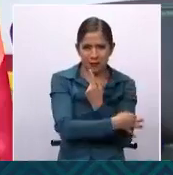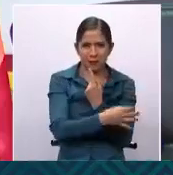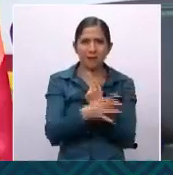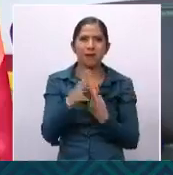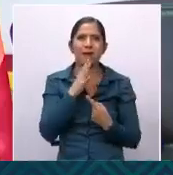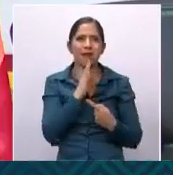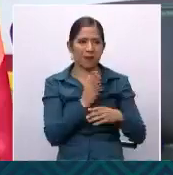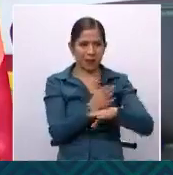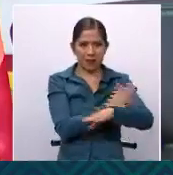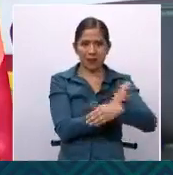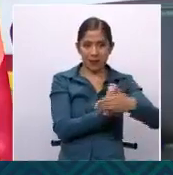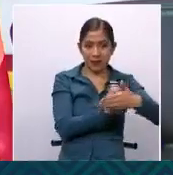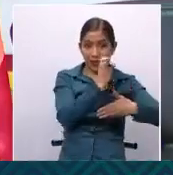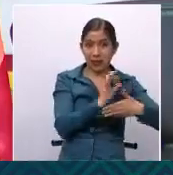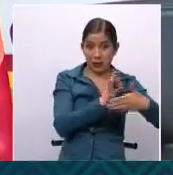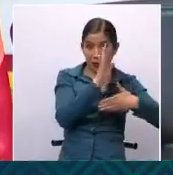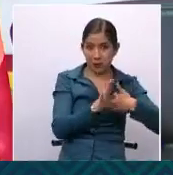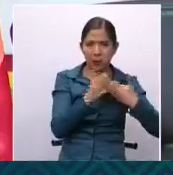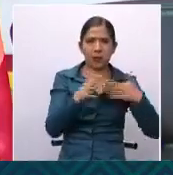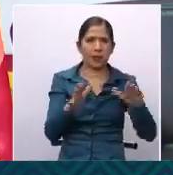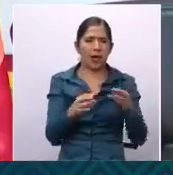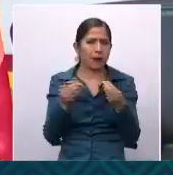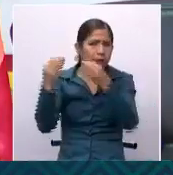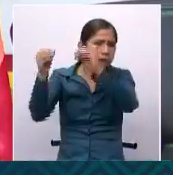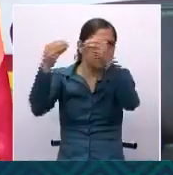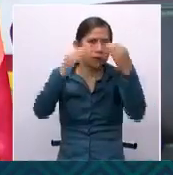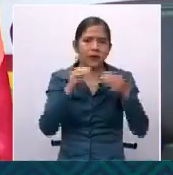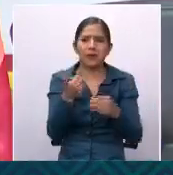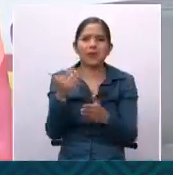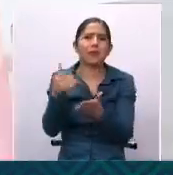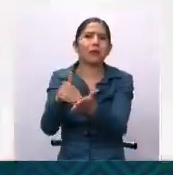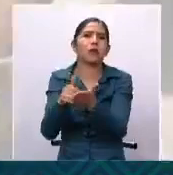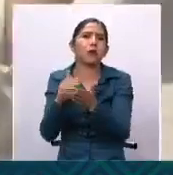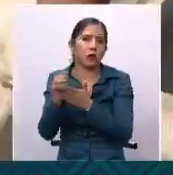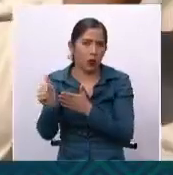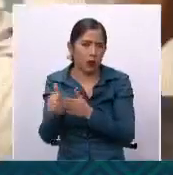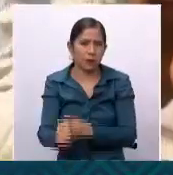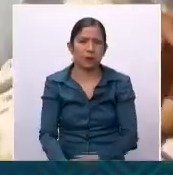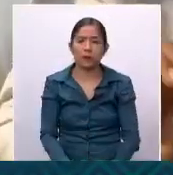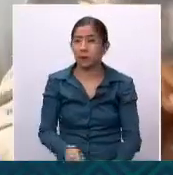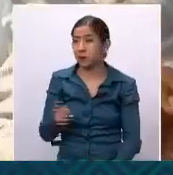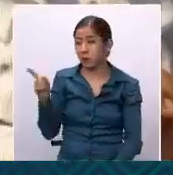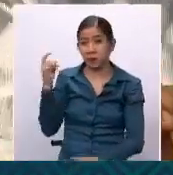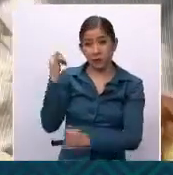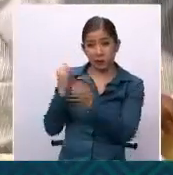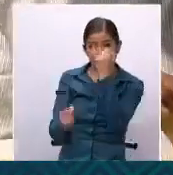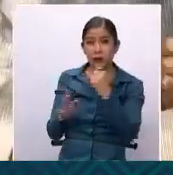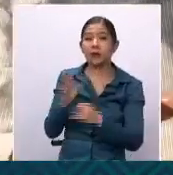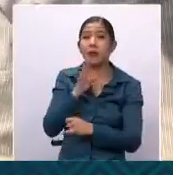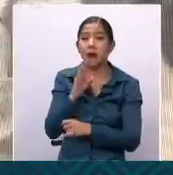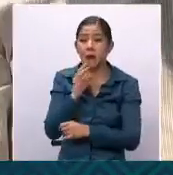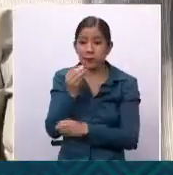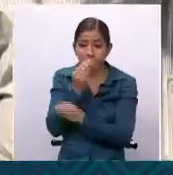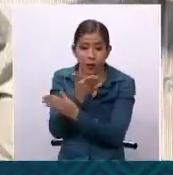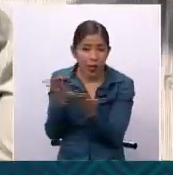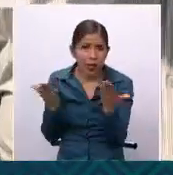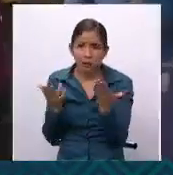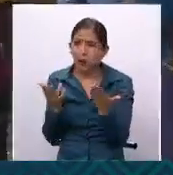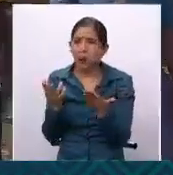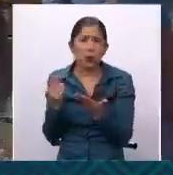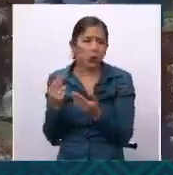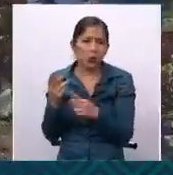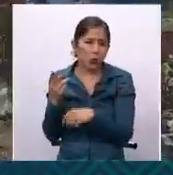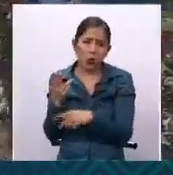enero y febrero ya hemos llegado a los 10 millones de dólares, hemos superado los 10 millones de dólares. Finalmente se destacó que en alimentos no tradicionales